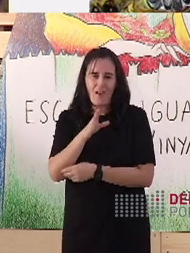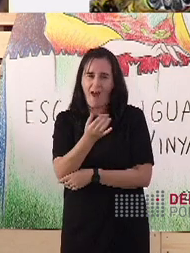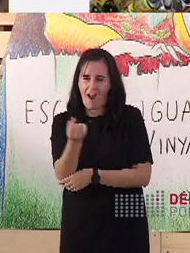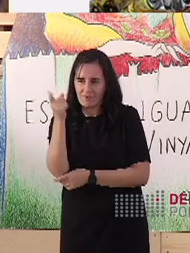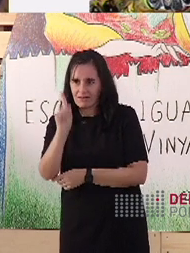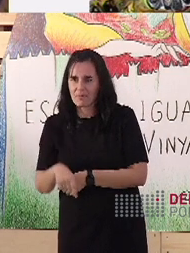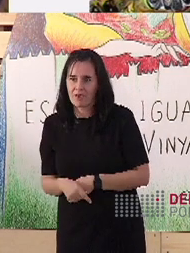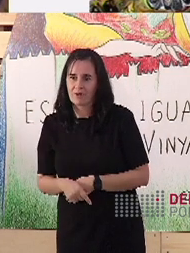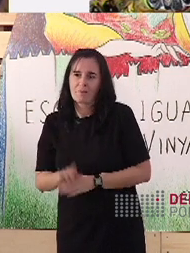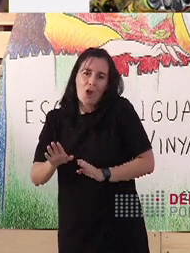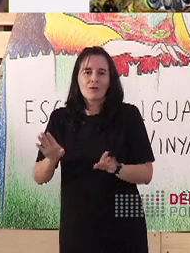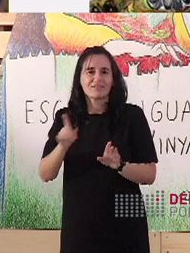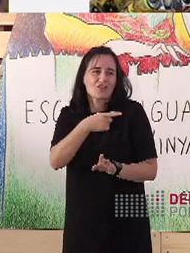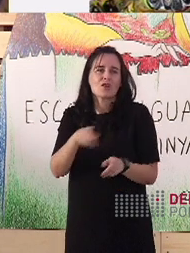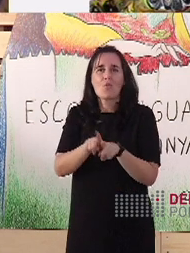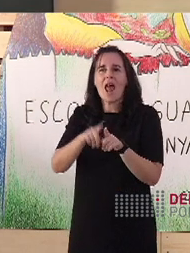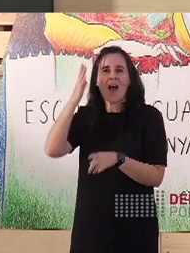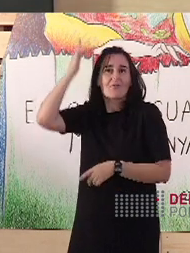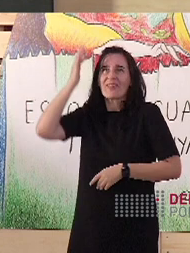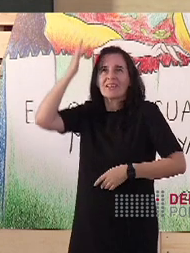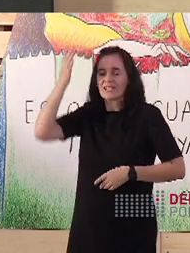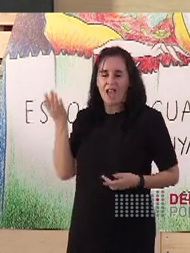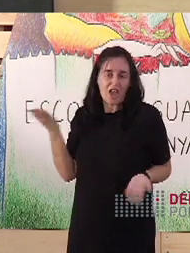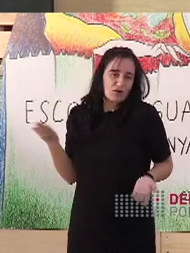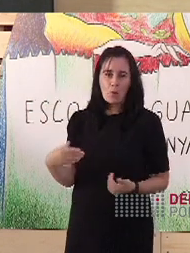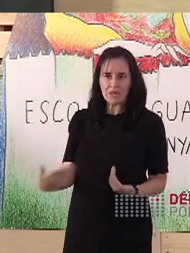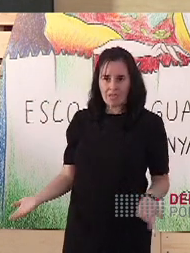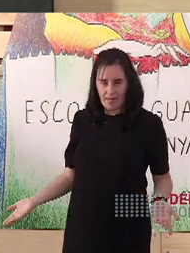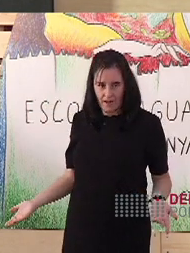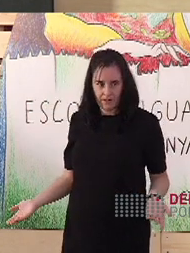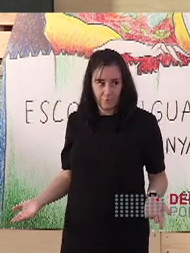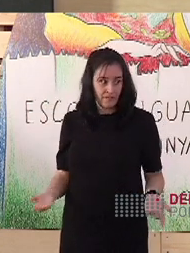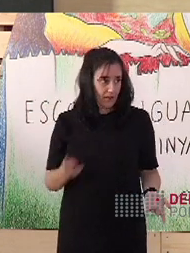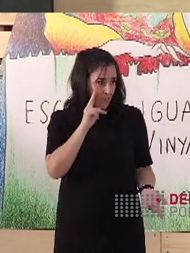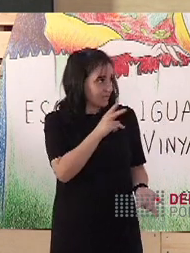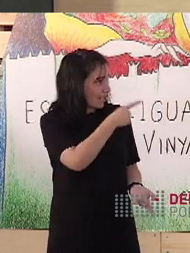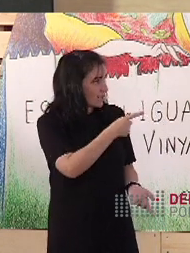Entonces, como es una fantasía, no pasa nada. Después vamos a ver si es una fantasía vamos, o no. Vamos a verlo ya. ¿Esto es una fantasía?